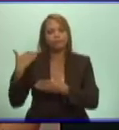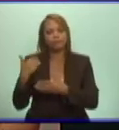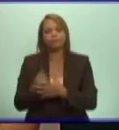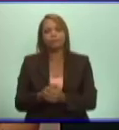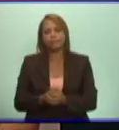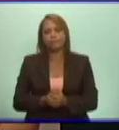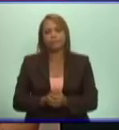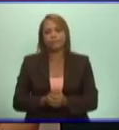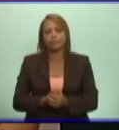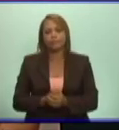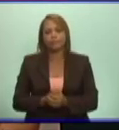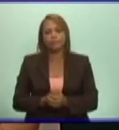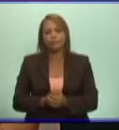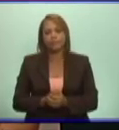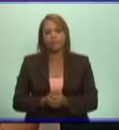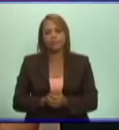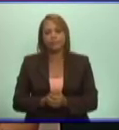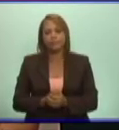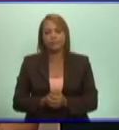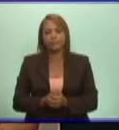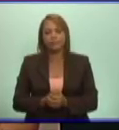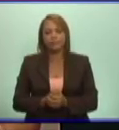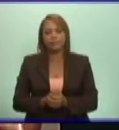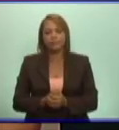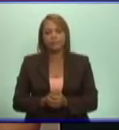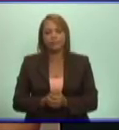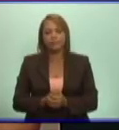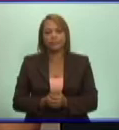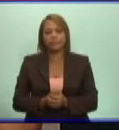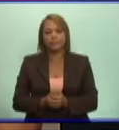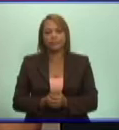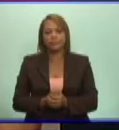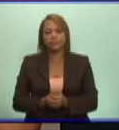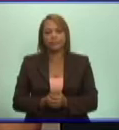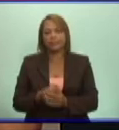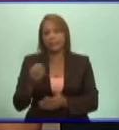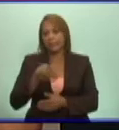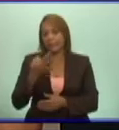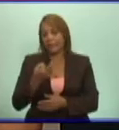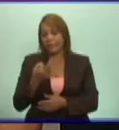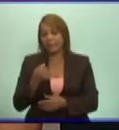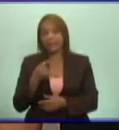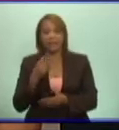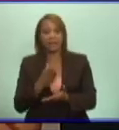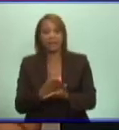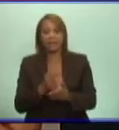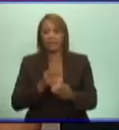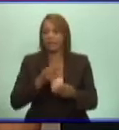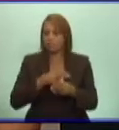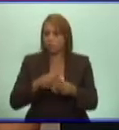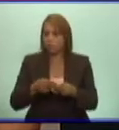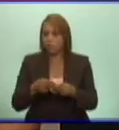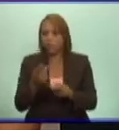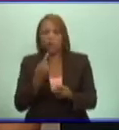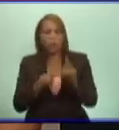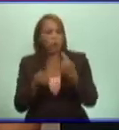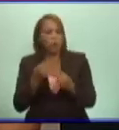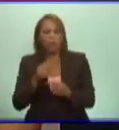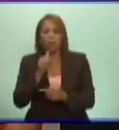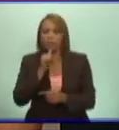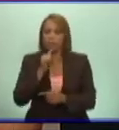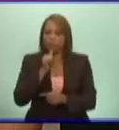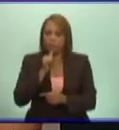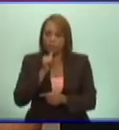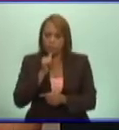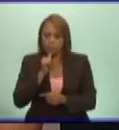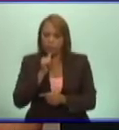inicio de curso, ese trabajo de la asignatura Educación Cívica. Y decirles ya que en el caso de la historia, cualquier duda que ya sabemos